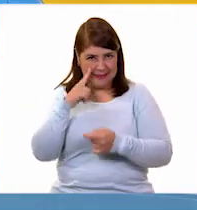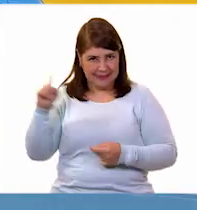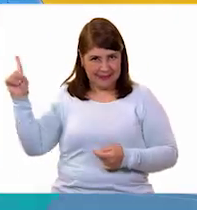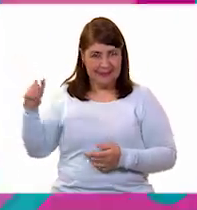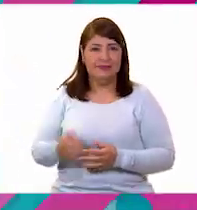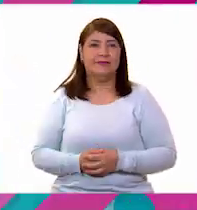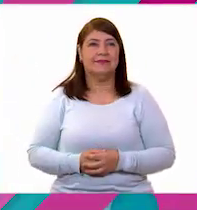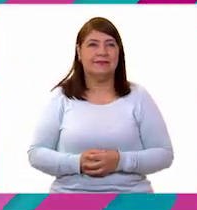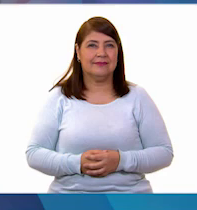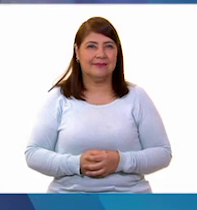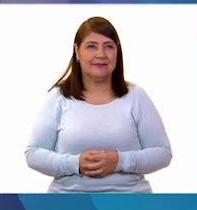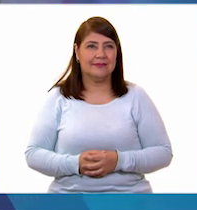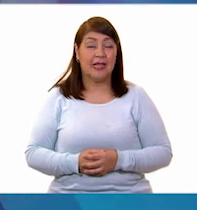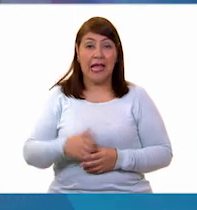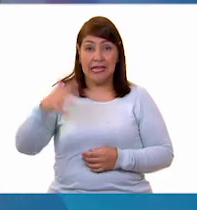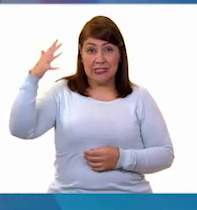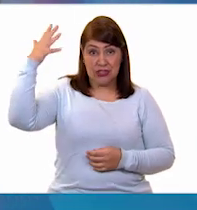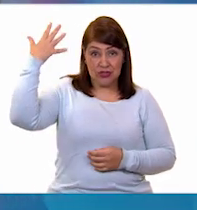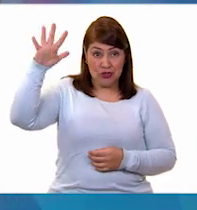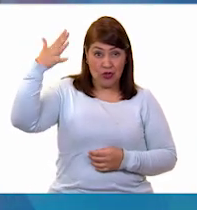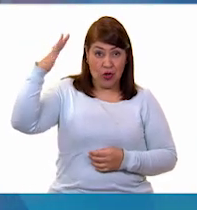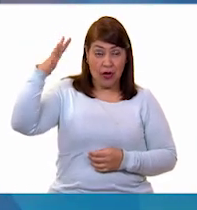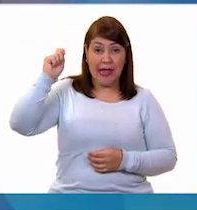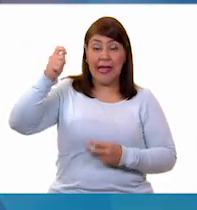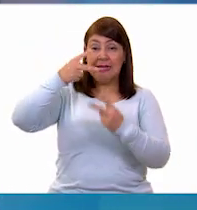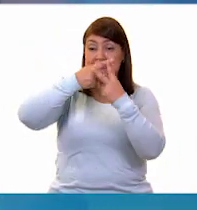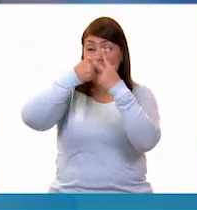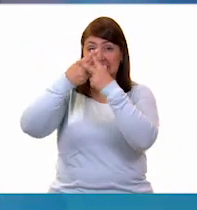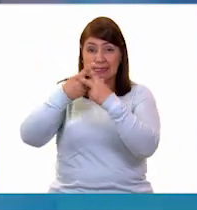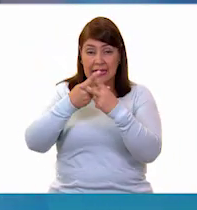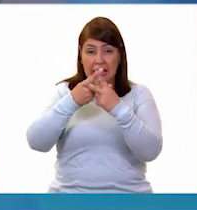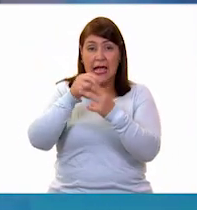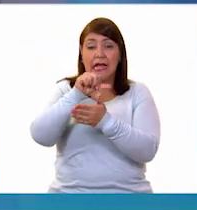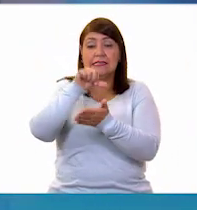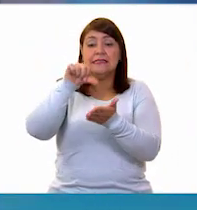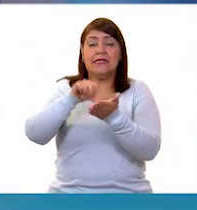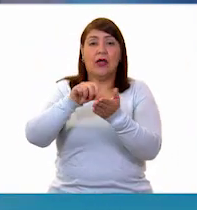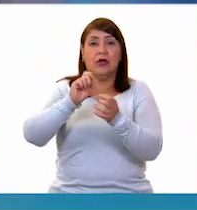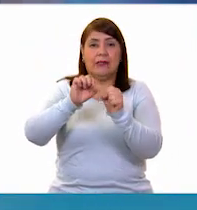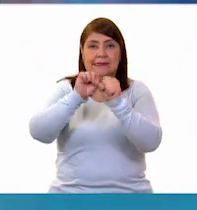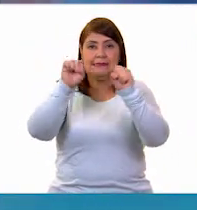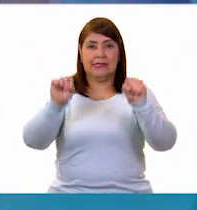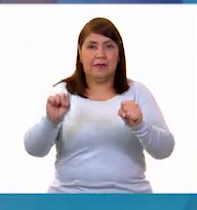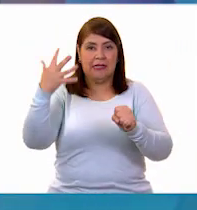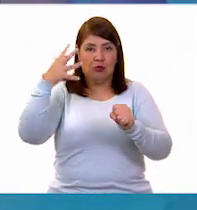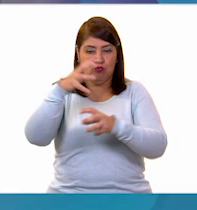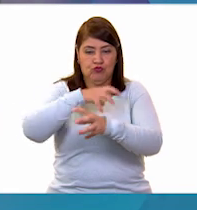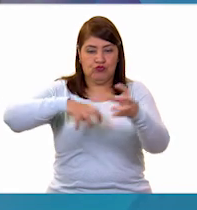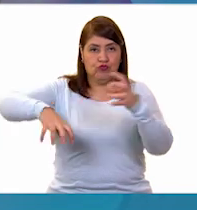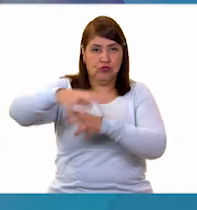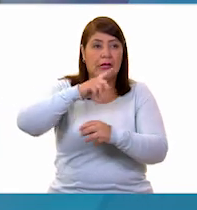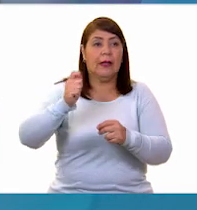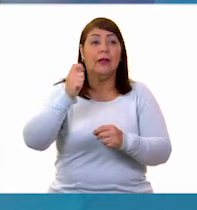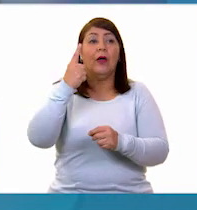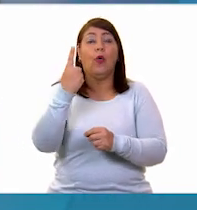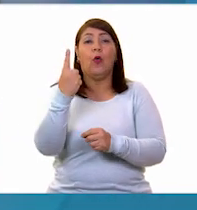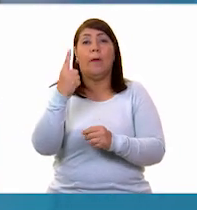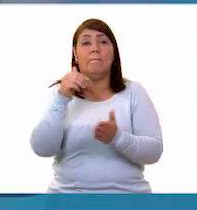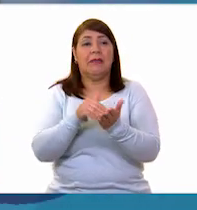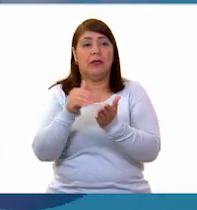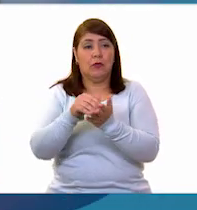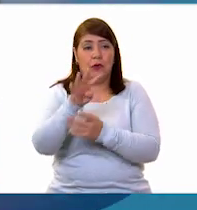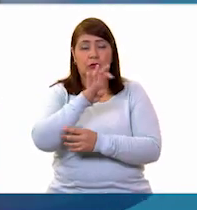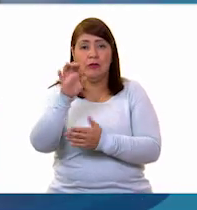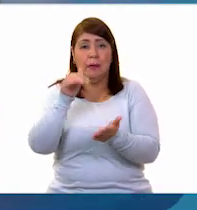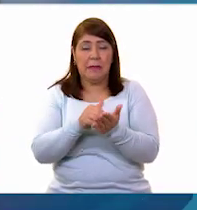Claro que sí, profesor. El Sol es la estrella y centro de nuestro sistema solar. Su tamaño es de